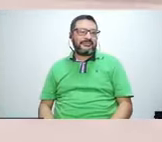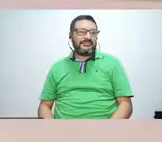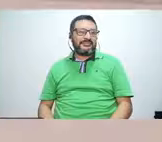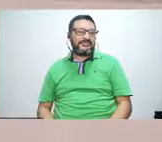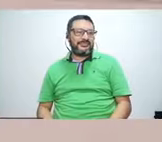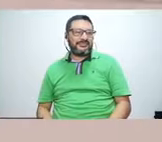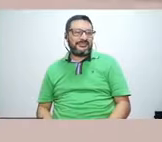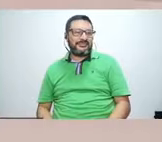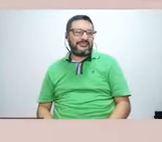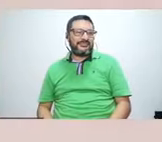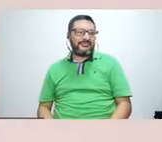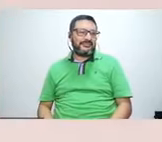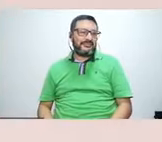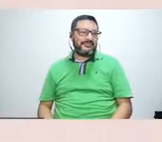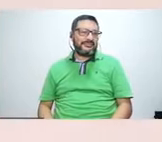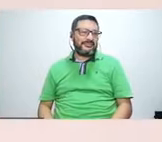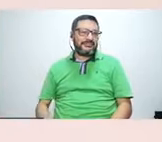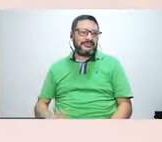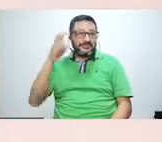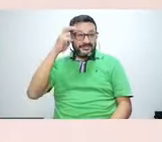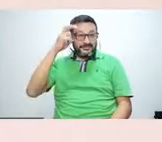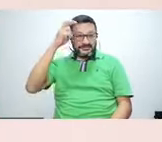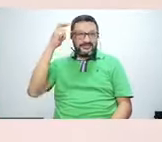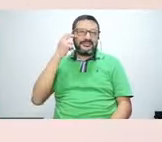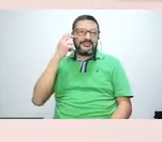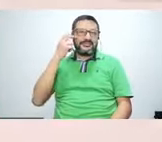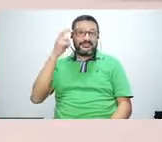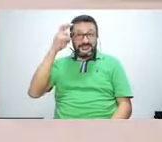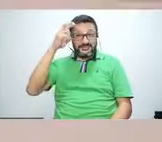No, ese es mi aparato.